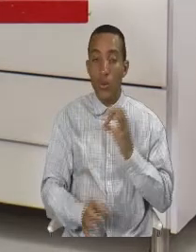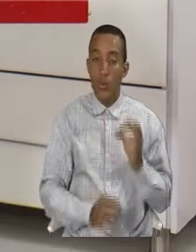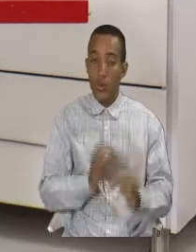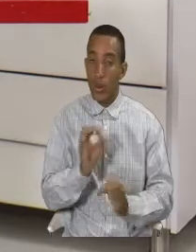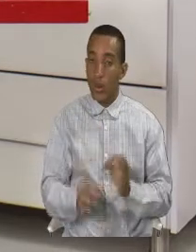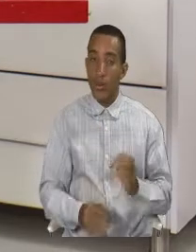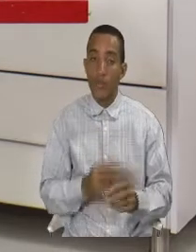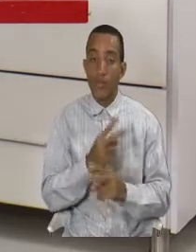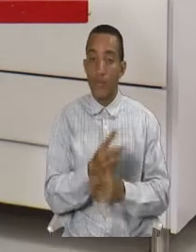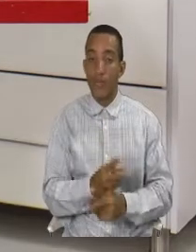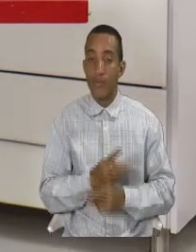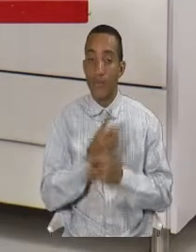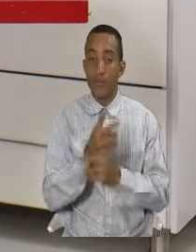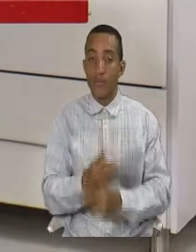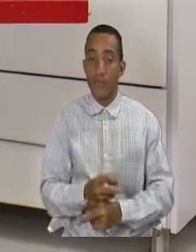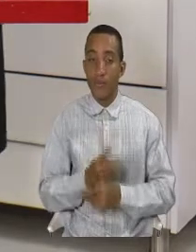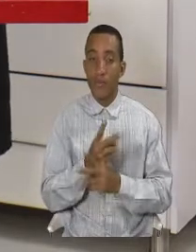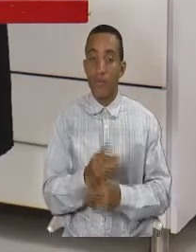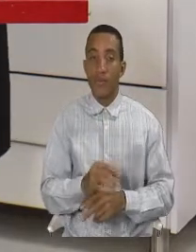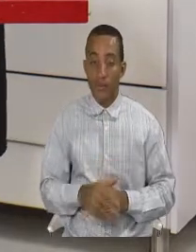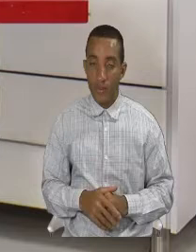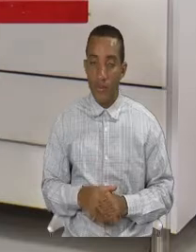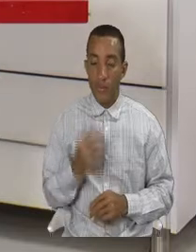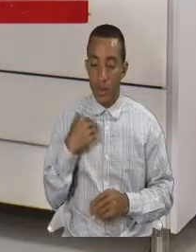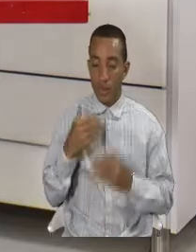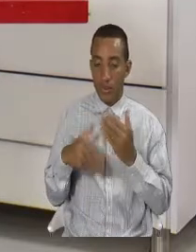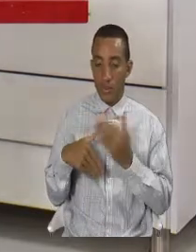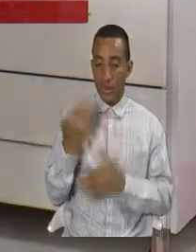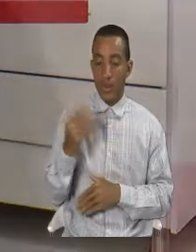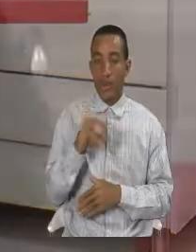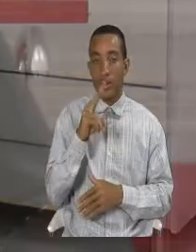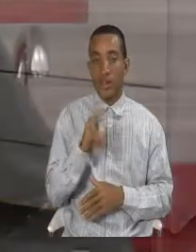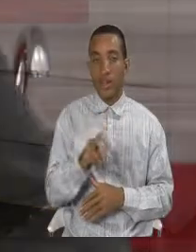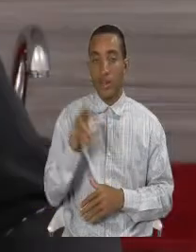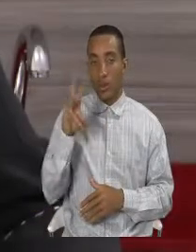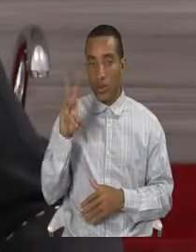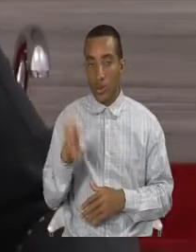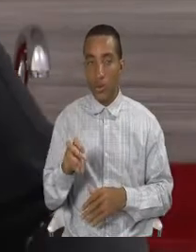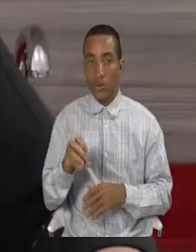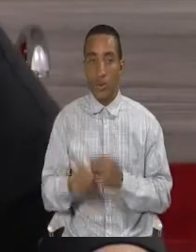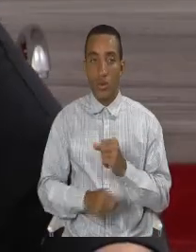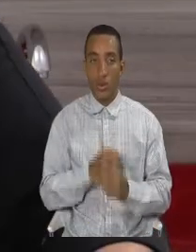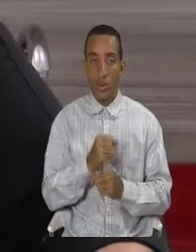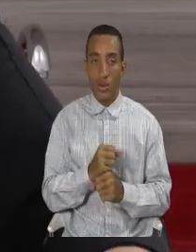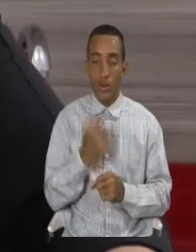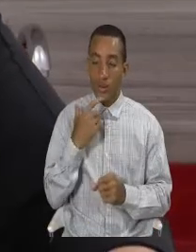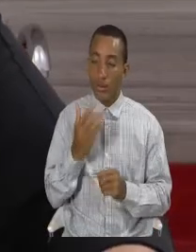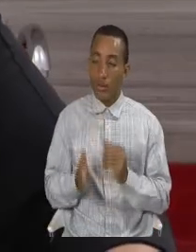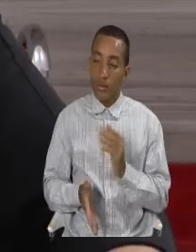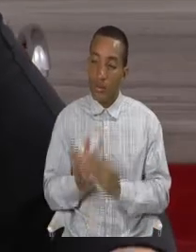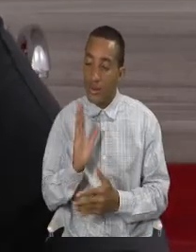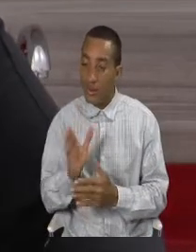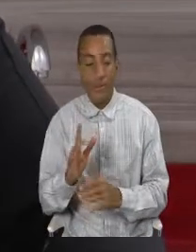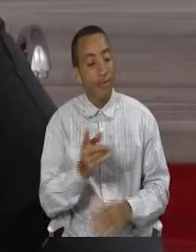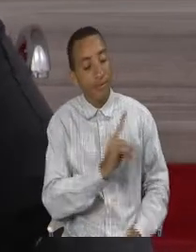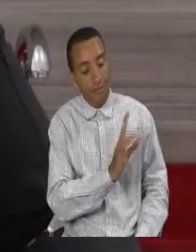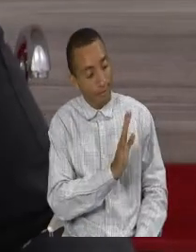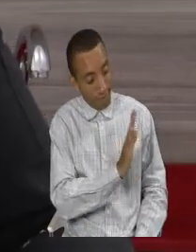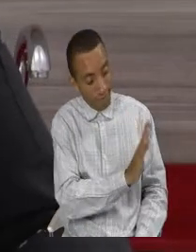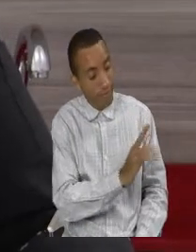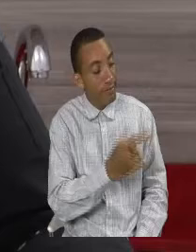Yo recuerdo que aprendí a cocinar desde los 7, 8 años, pero no me dejaban mucho meterme a la cocina. Siempre por el